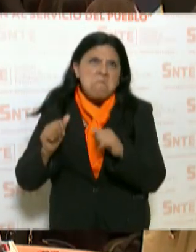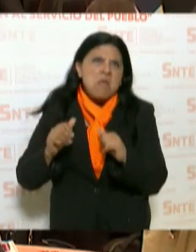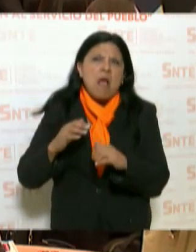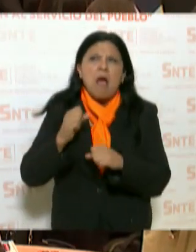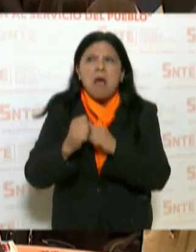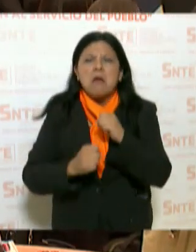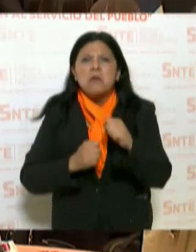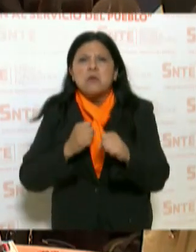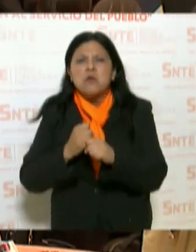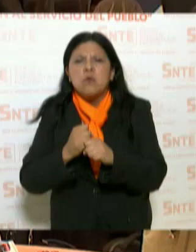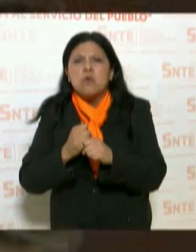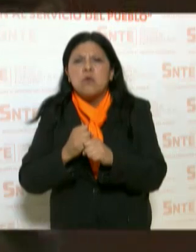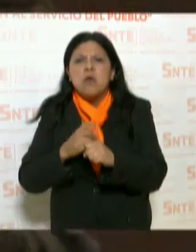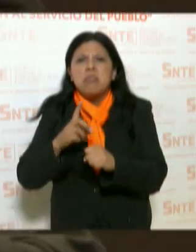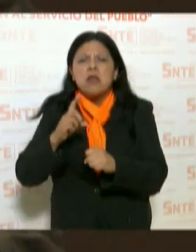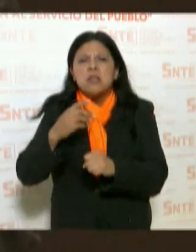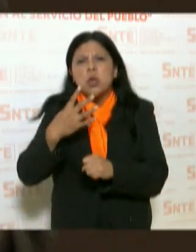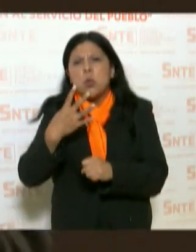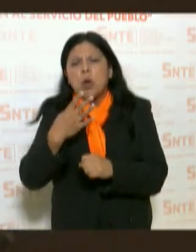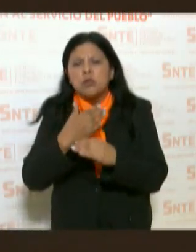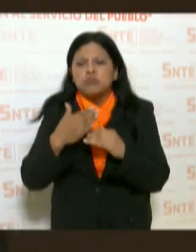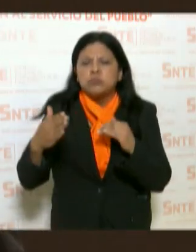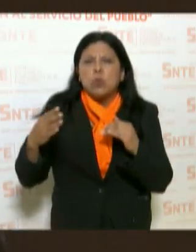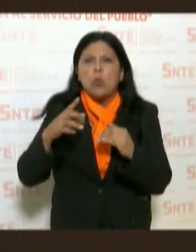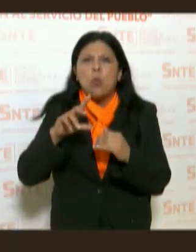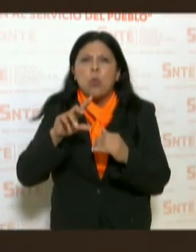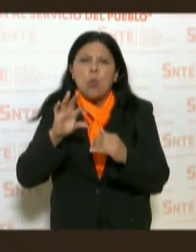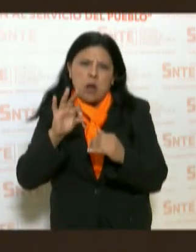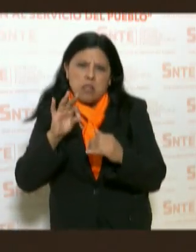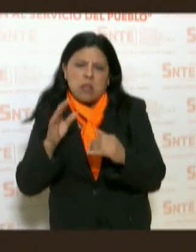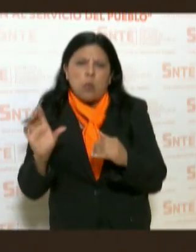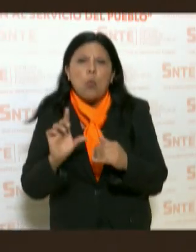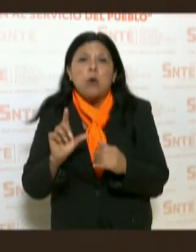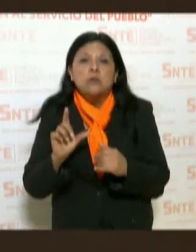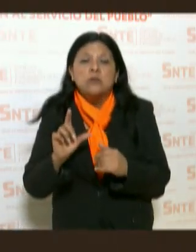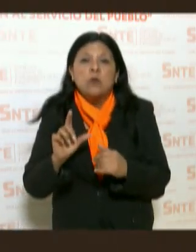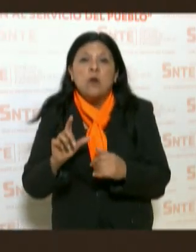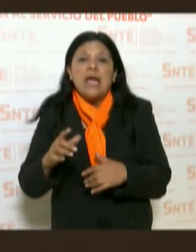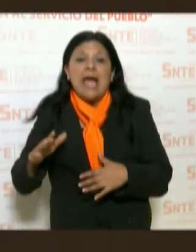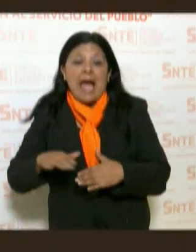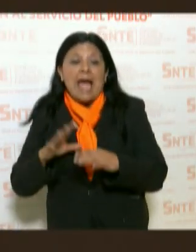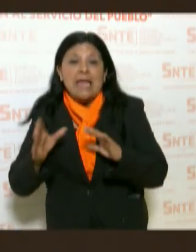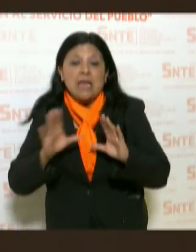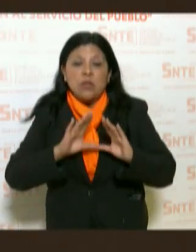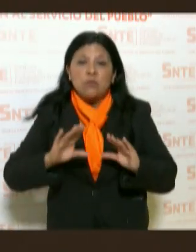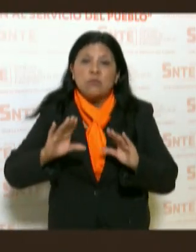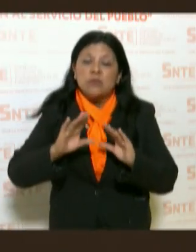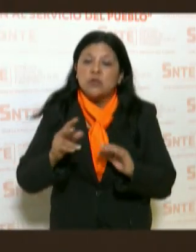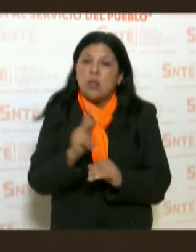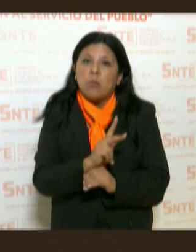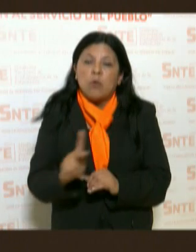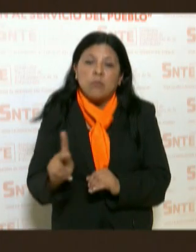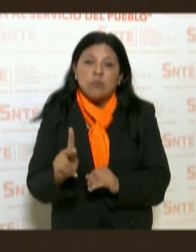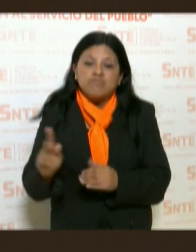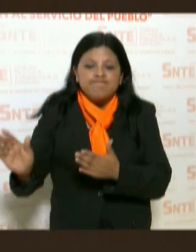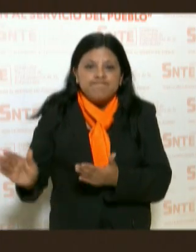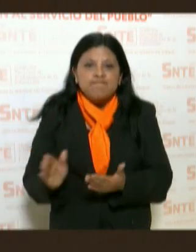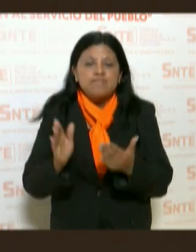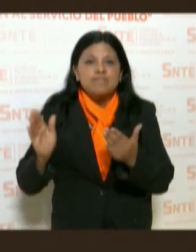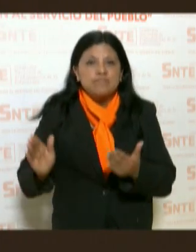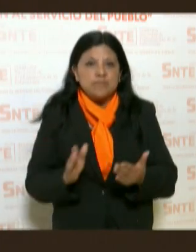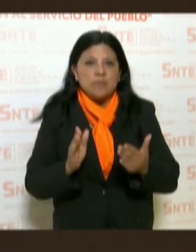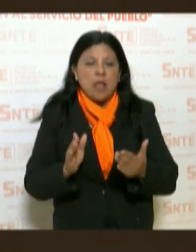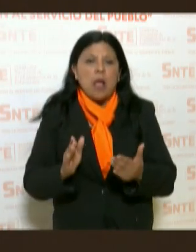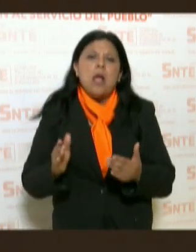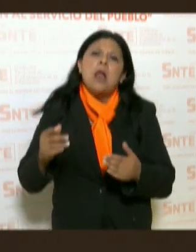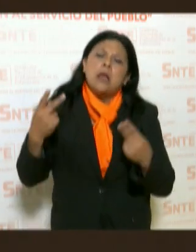presidente Cárdenas impulsa la educación rural, y los antiguos